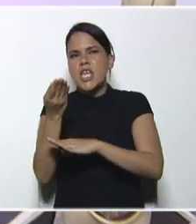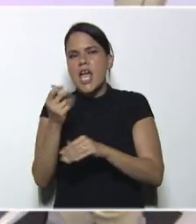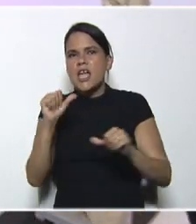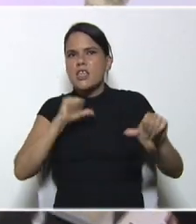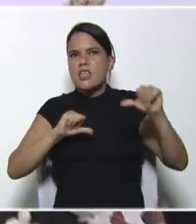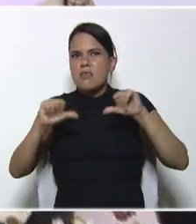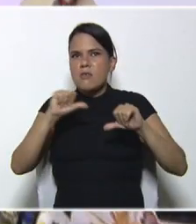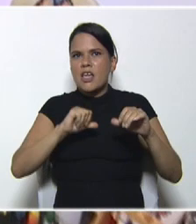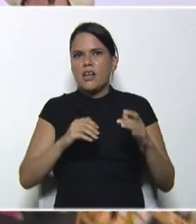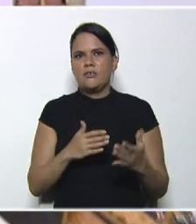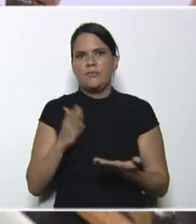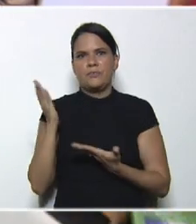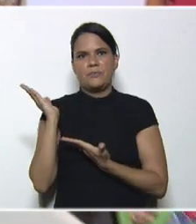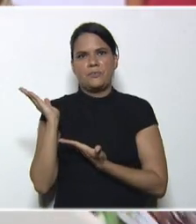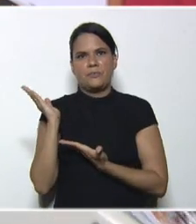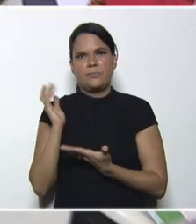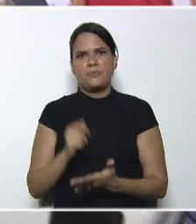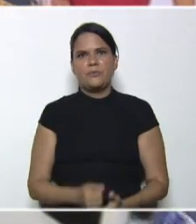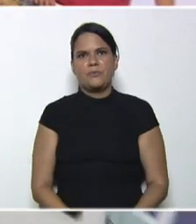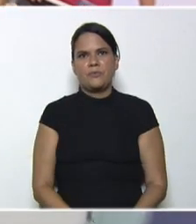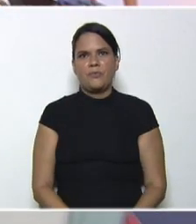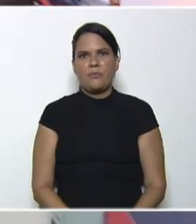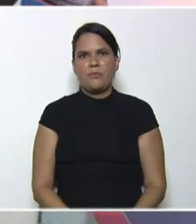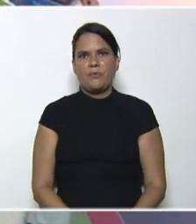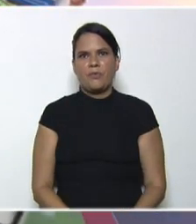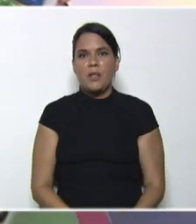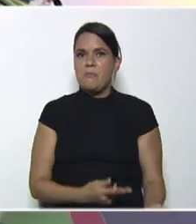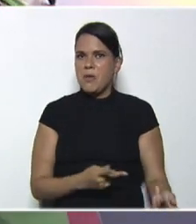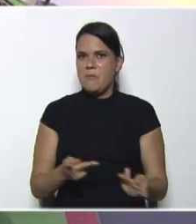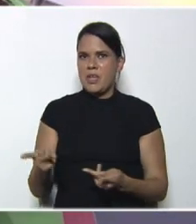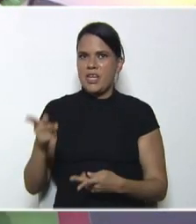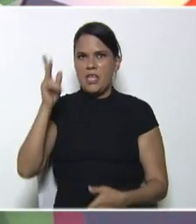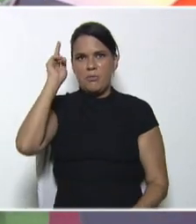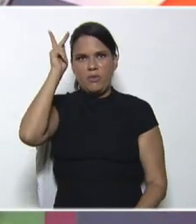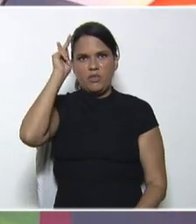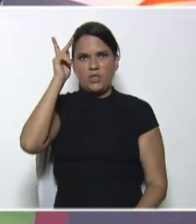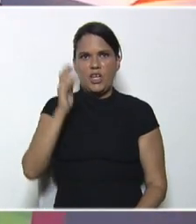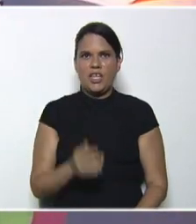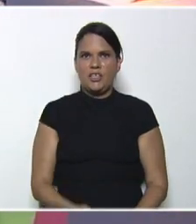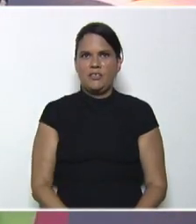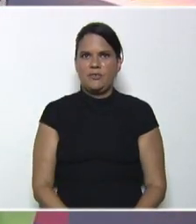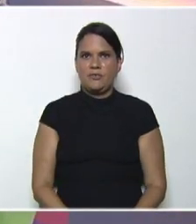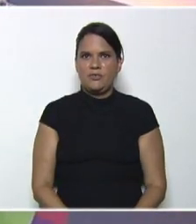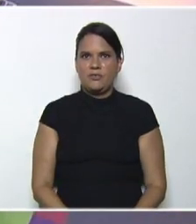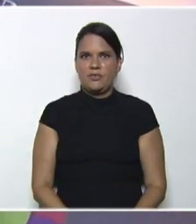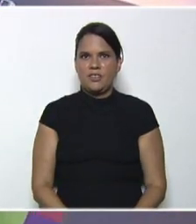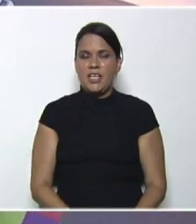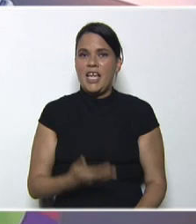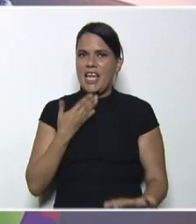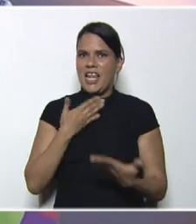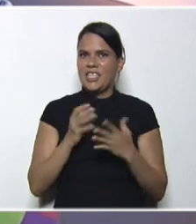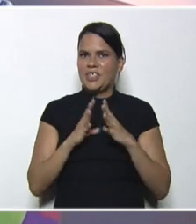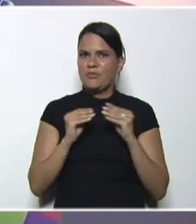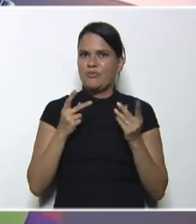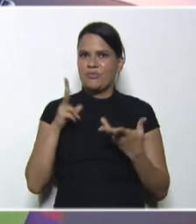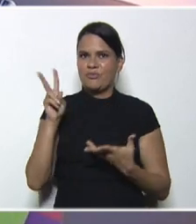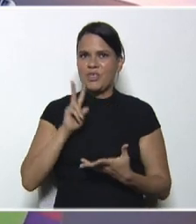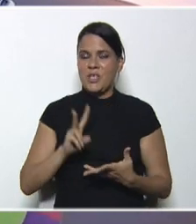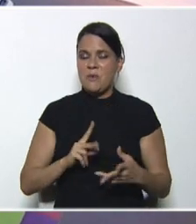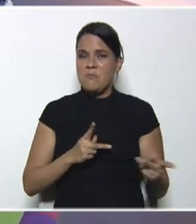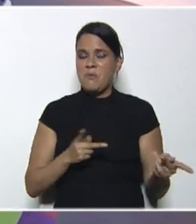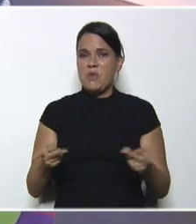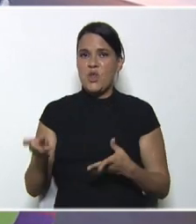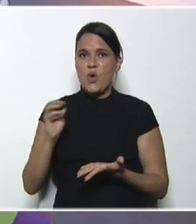profesora Omaira Guerrero. Muy buenas tardes, profesora, bienvenida. Gracias, José Leonardo, muy buenas tardes a toda Venezuela.